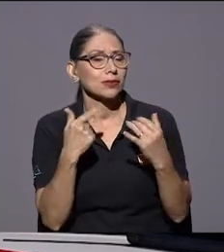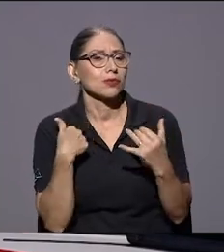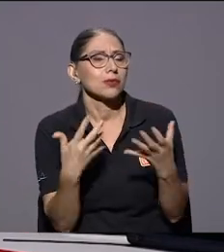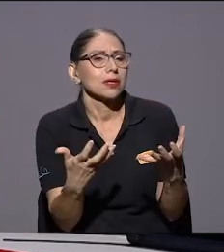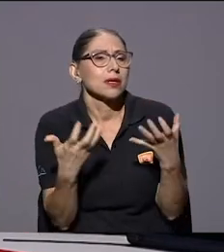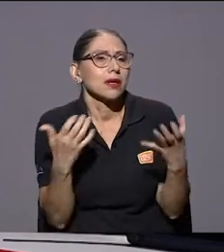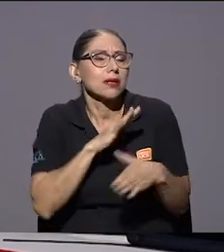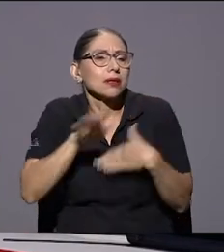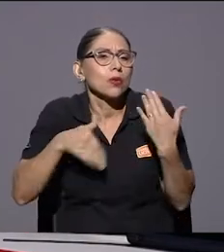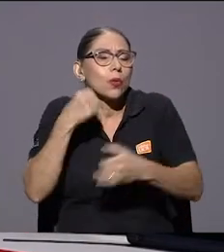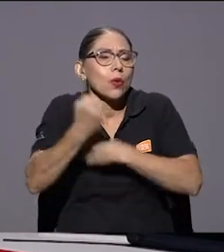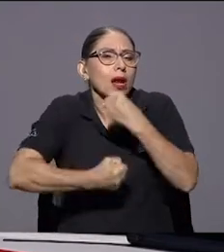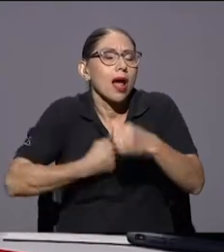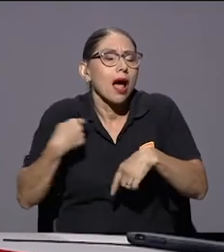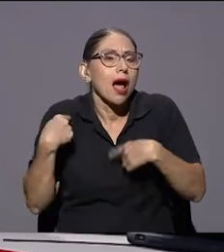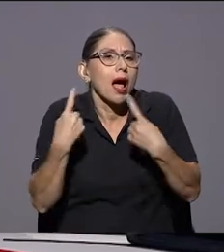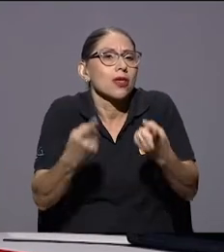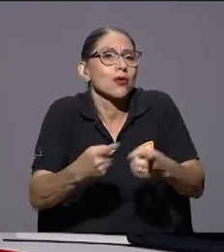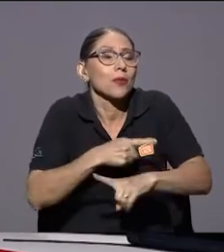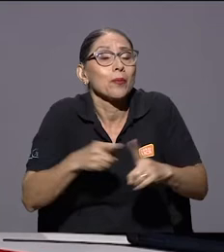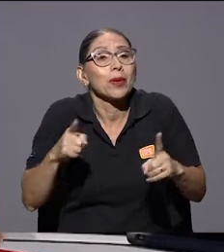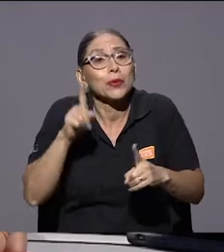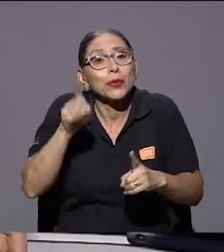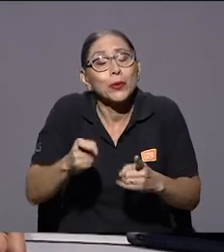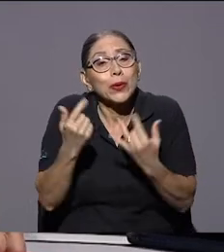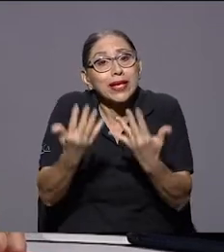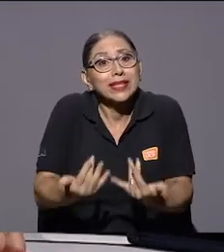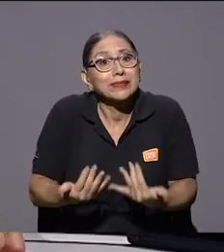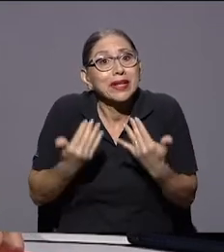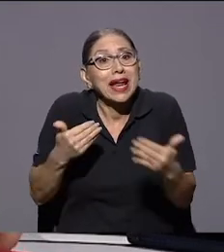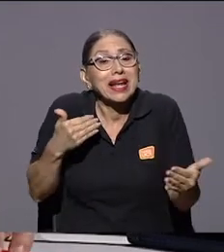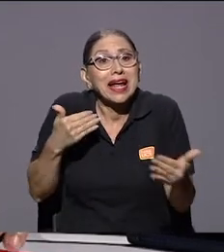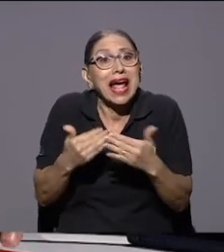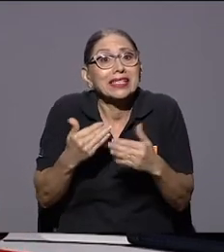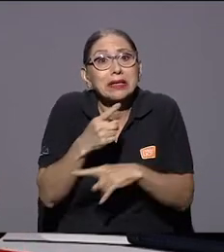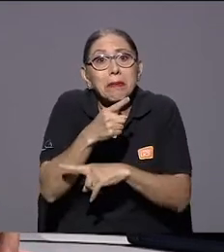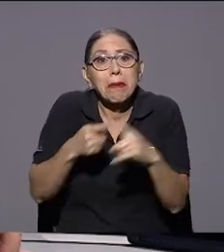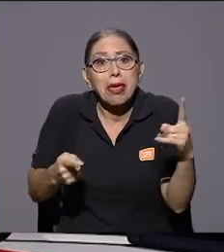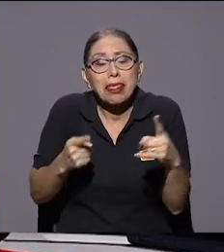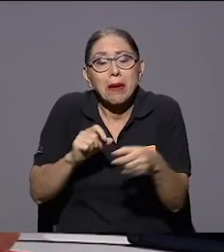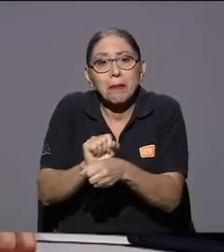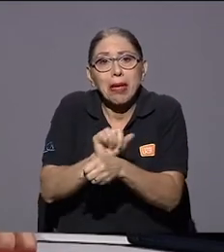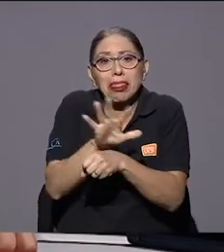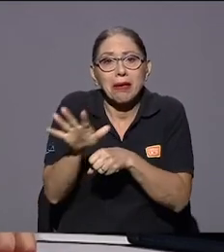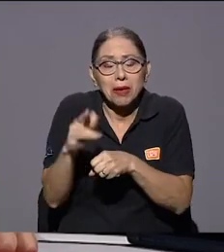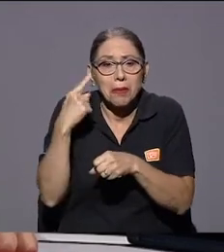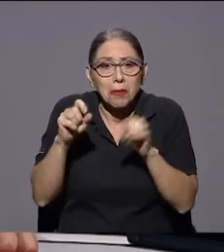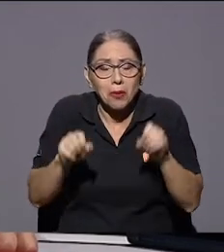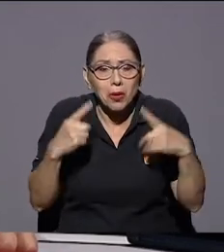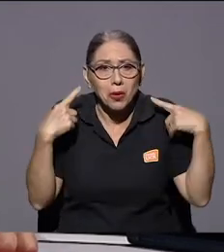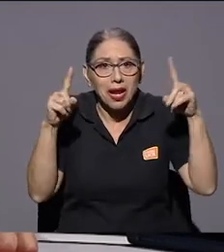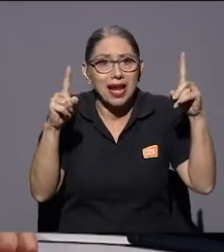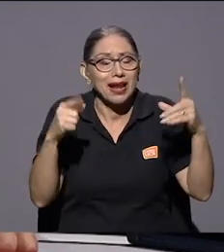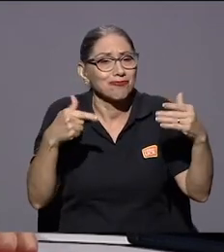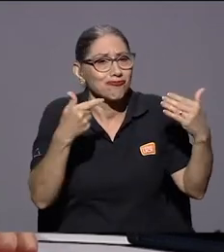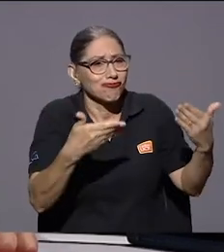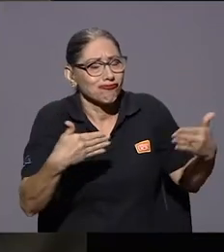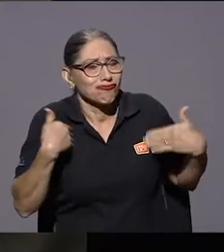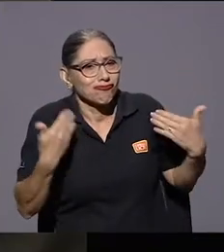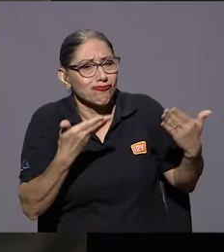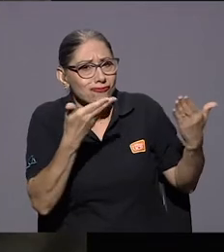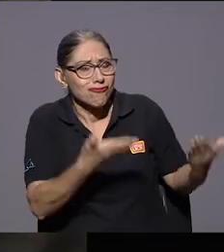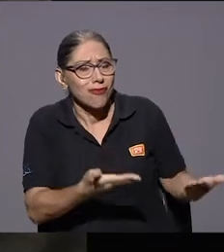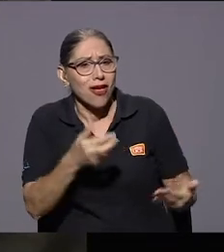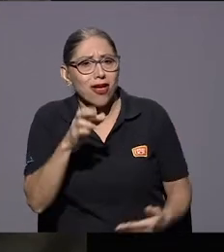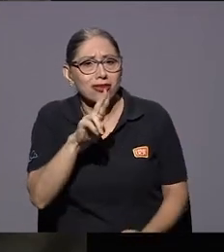año, pero tuve que esperar casi media pandemia para poder lograrlo. Tengo el gusto de tener en 360 hoy